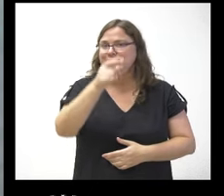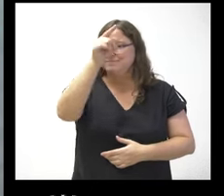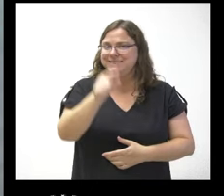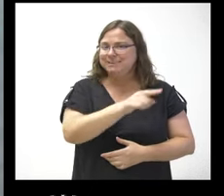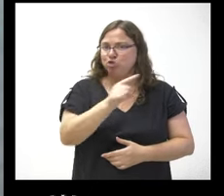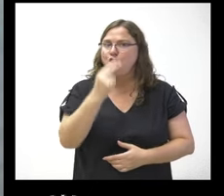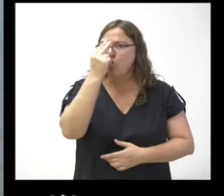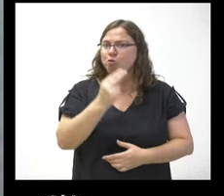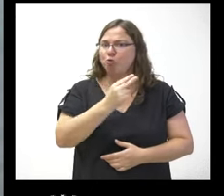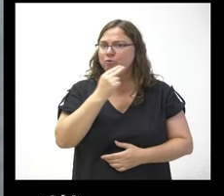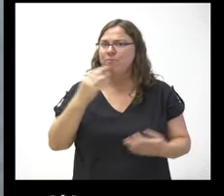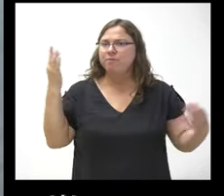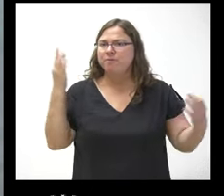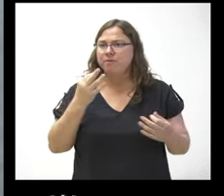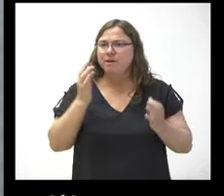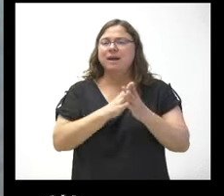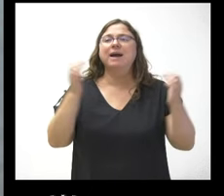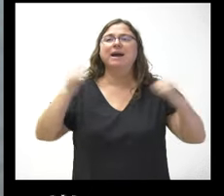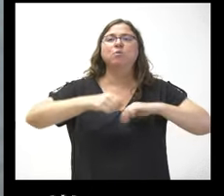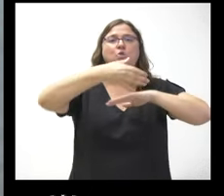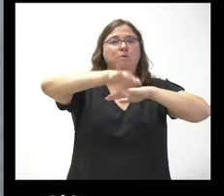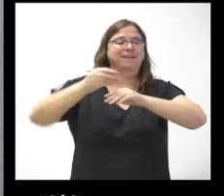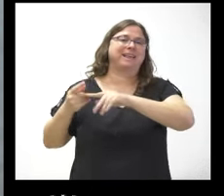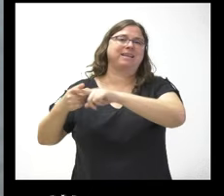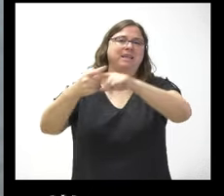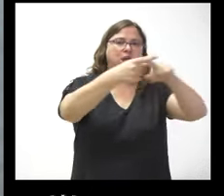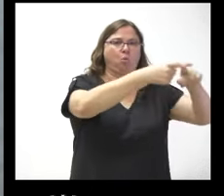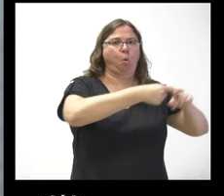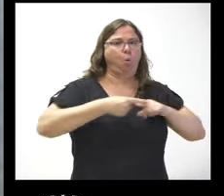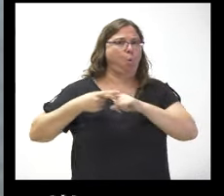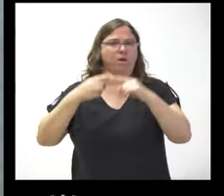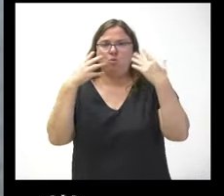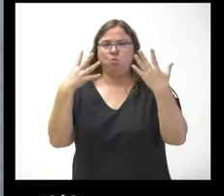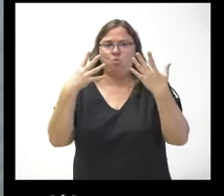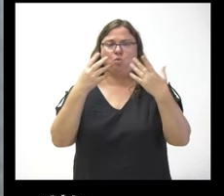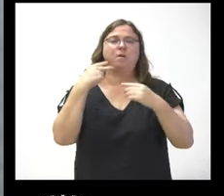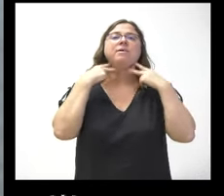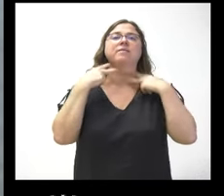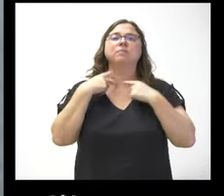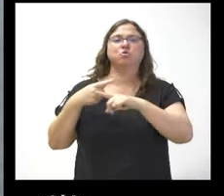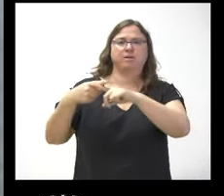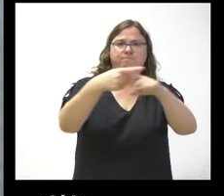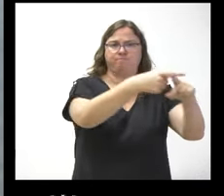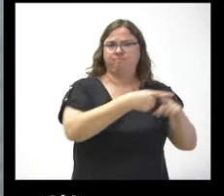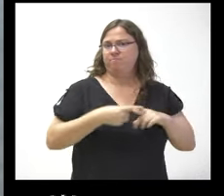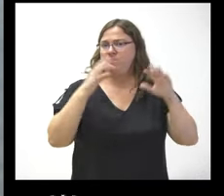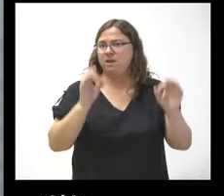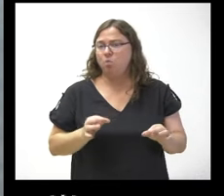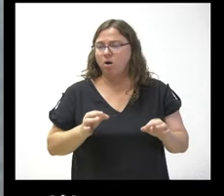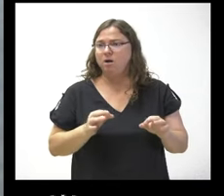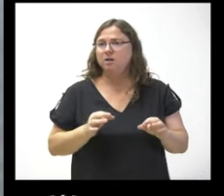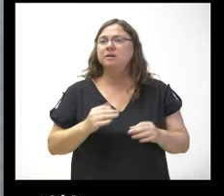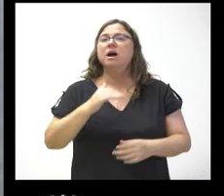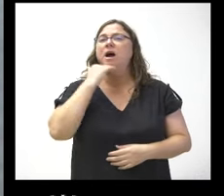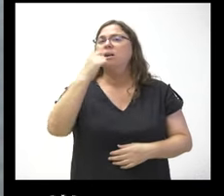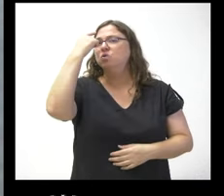lo podía confirmar se acordó un reparto a partes iguales entre entre las nueve diputaciones además de esto no no sé si